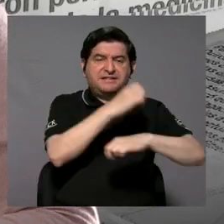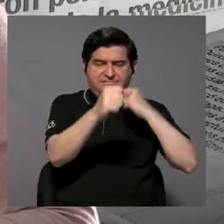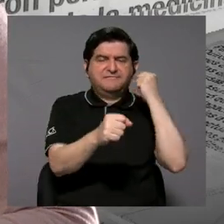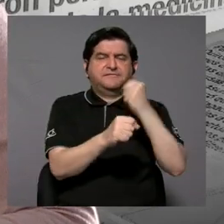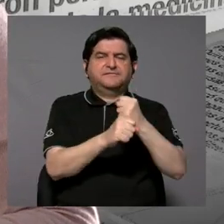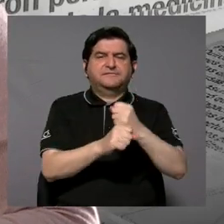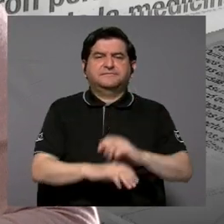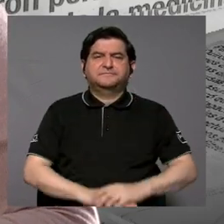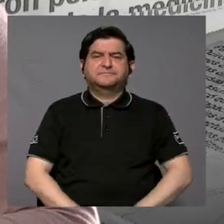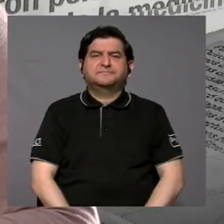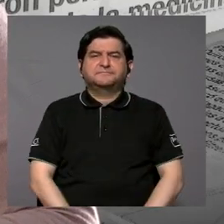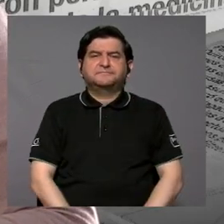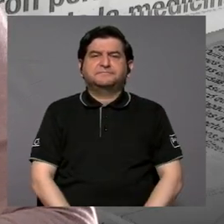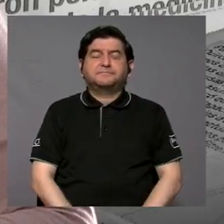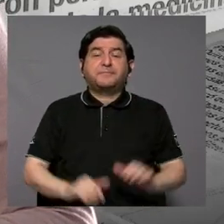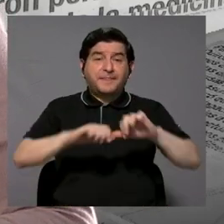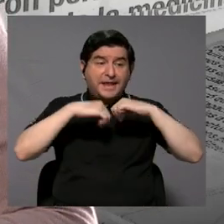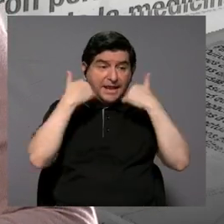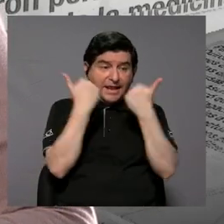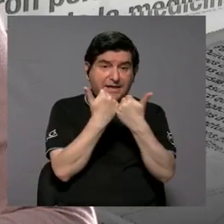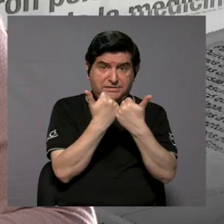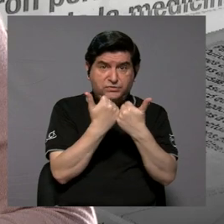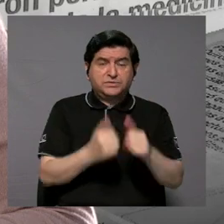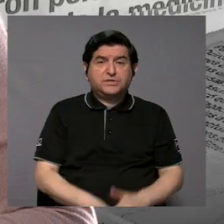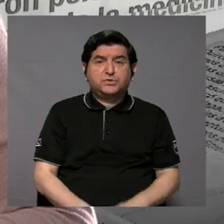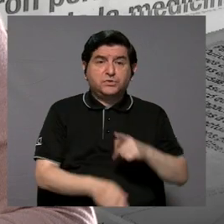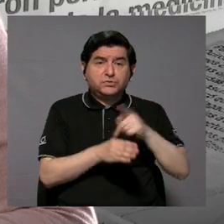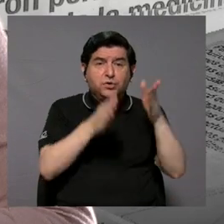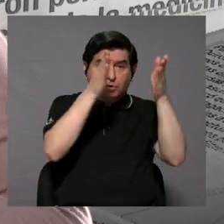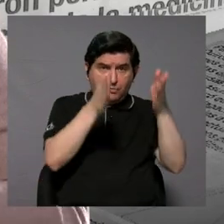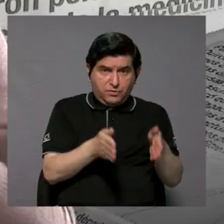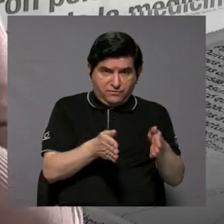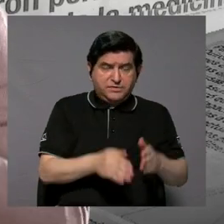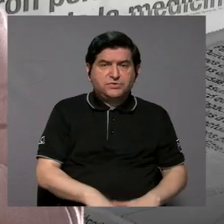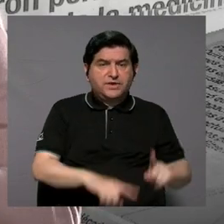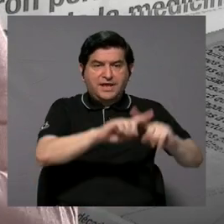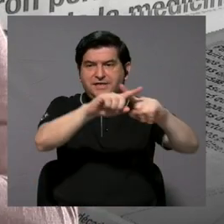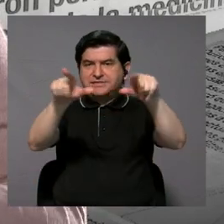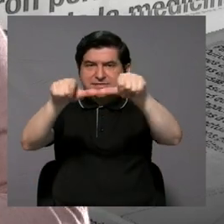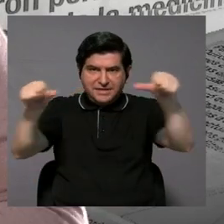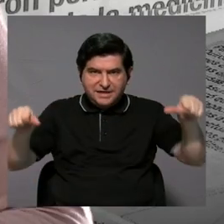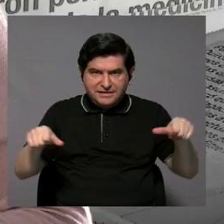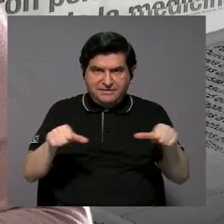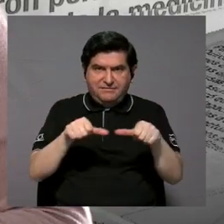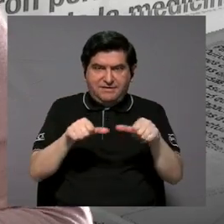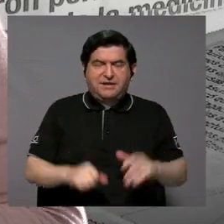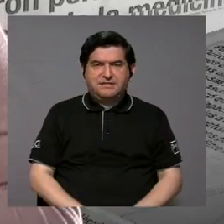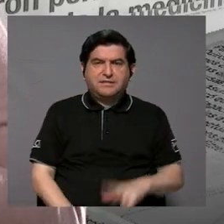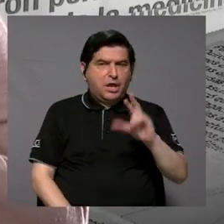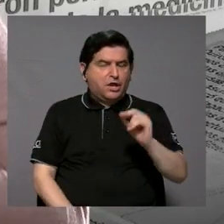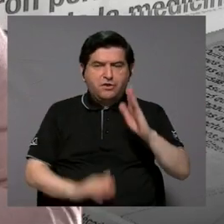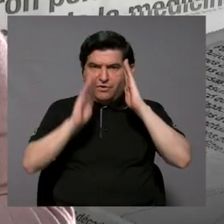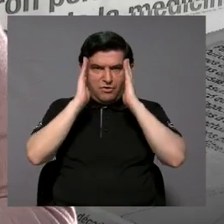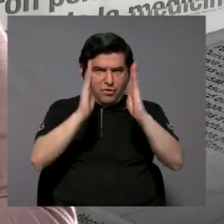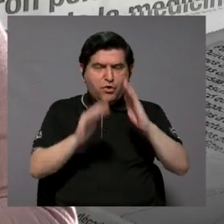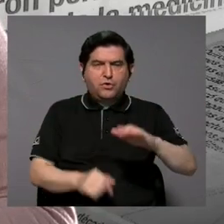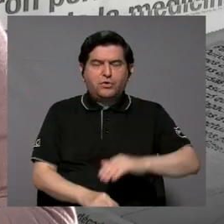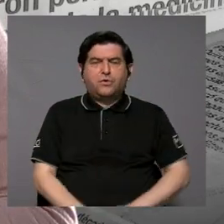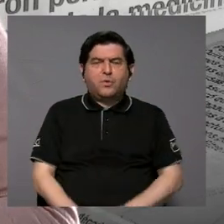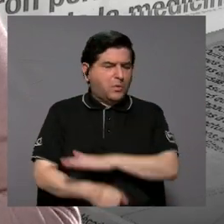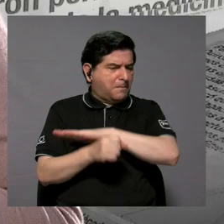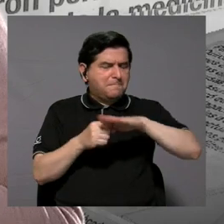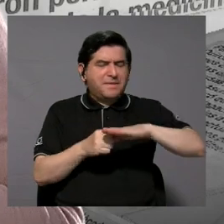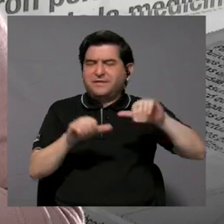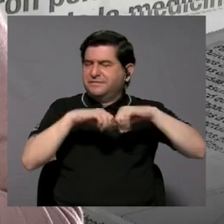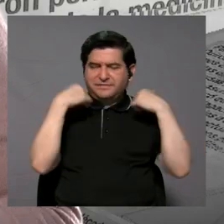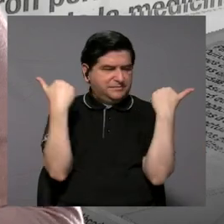3. La asociación está formada por profesionales que están en otras áreas, que no están dedicadas al 100% a